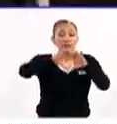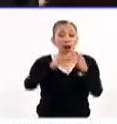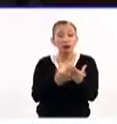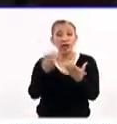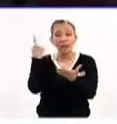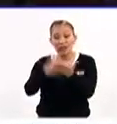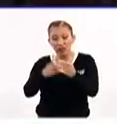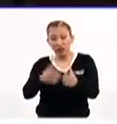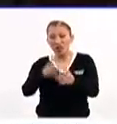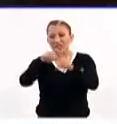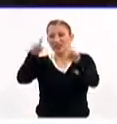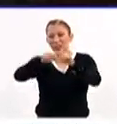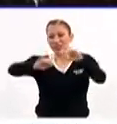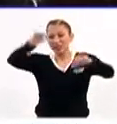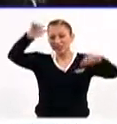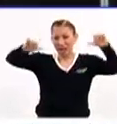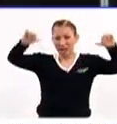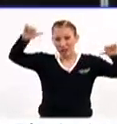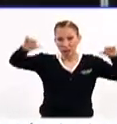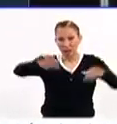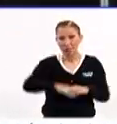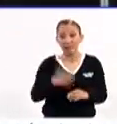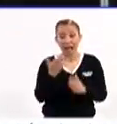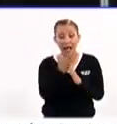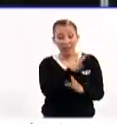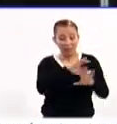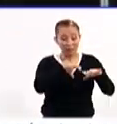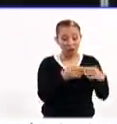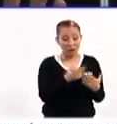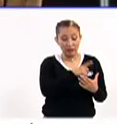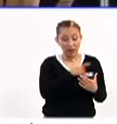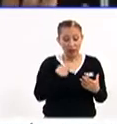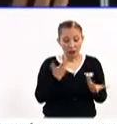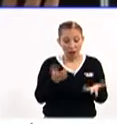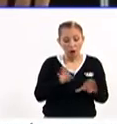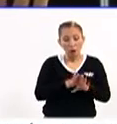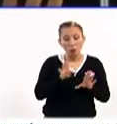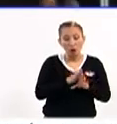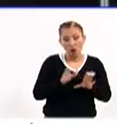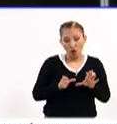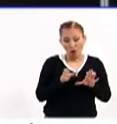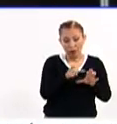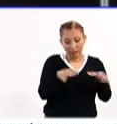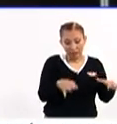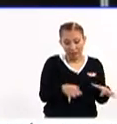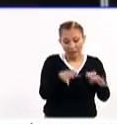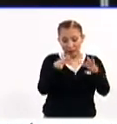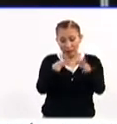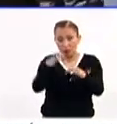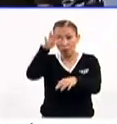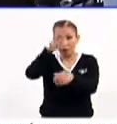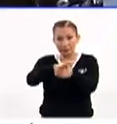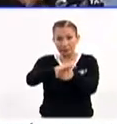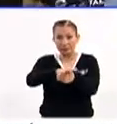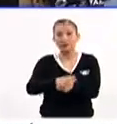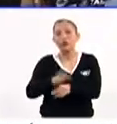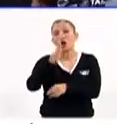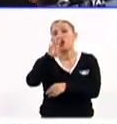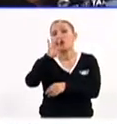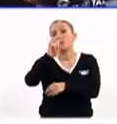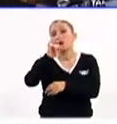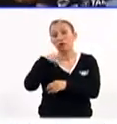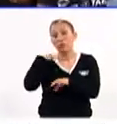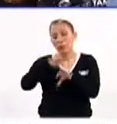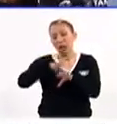en contenedores de distintas alturas. Antes de meter la pelota tienes que poner un disco que funge como una tapa. El robot